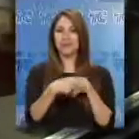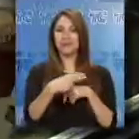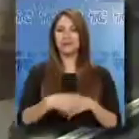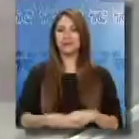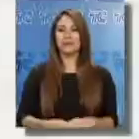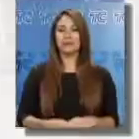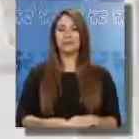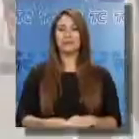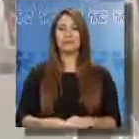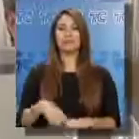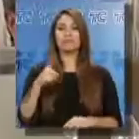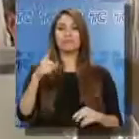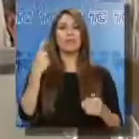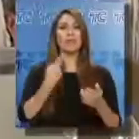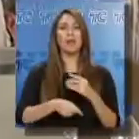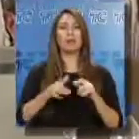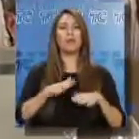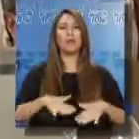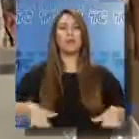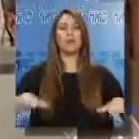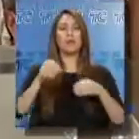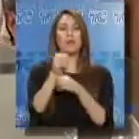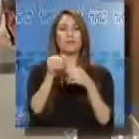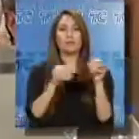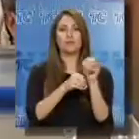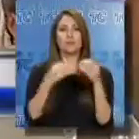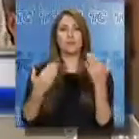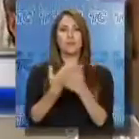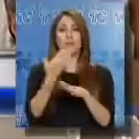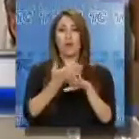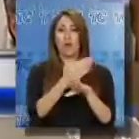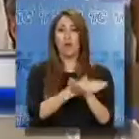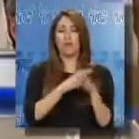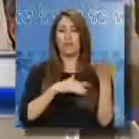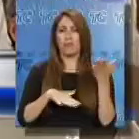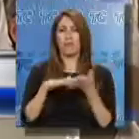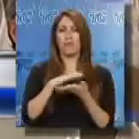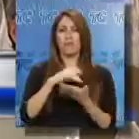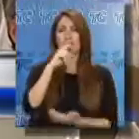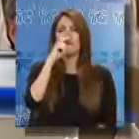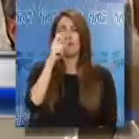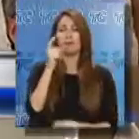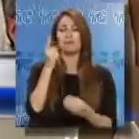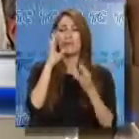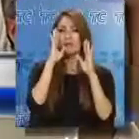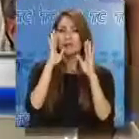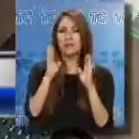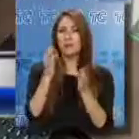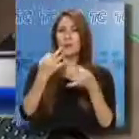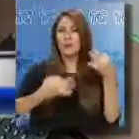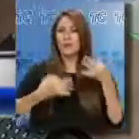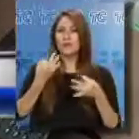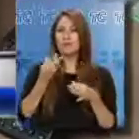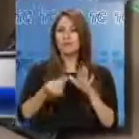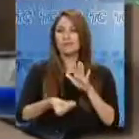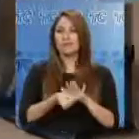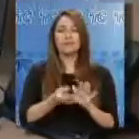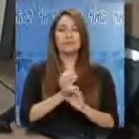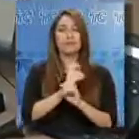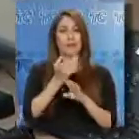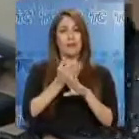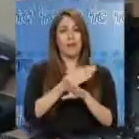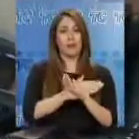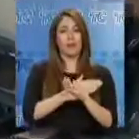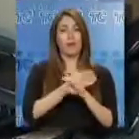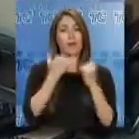complejo judicial reemplaza las caducas y antitécnicas condiciones en que se administraba justicia en el cantón y en el país.